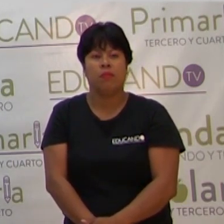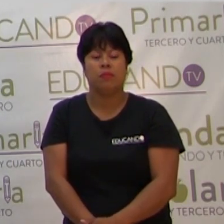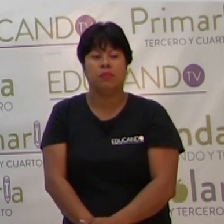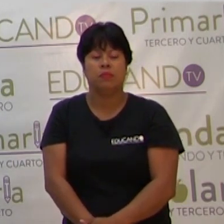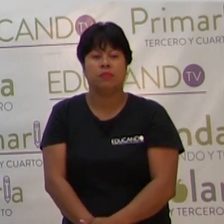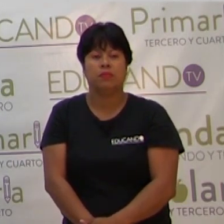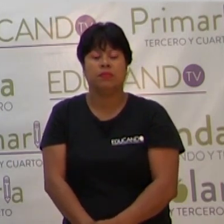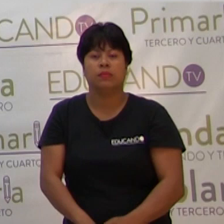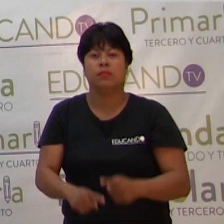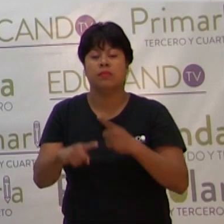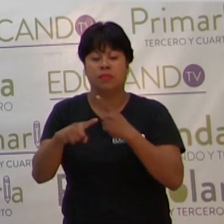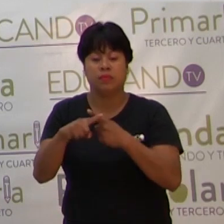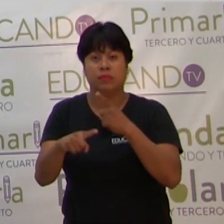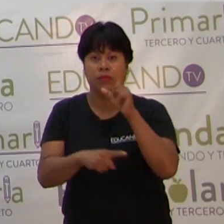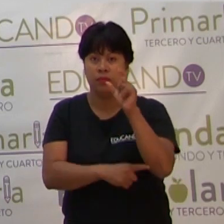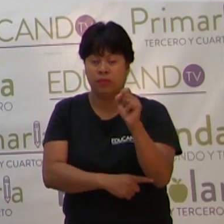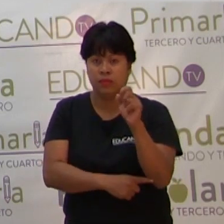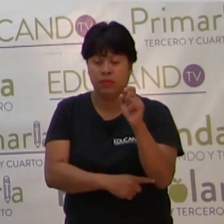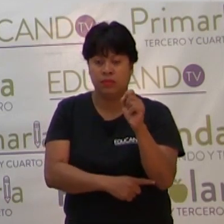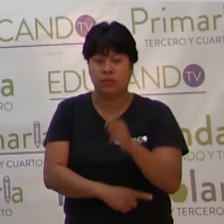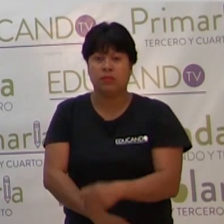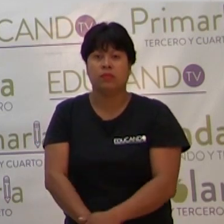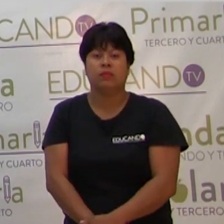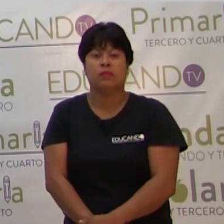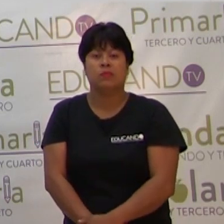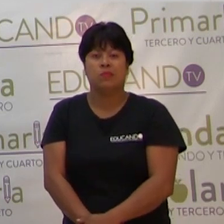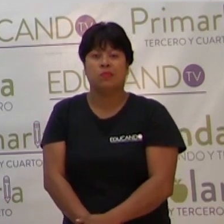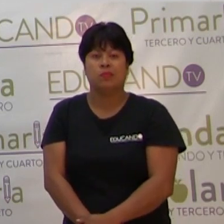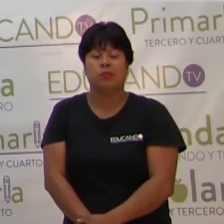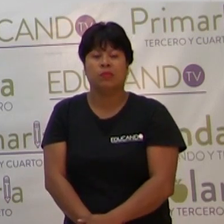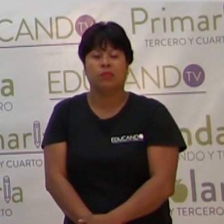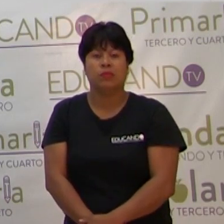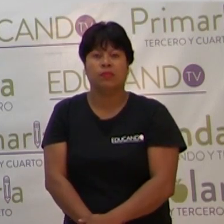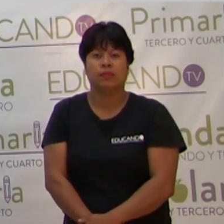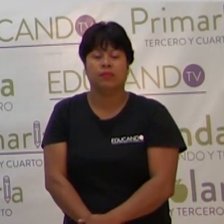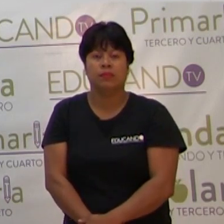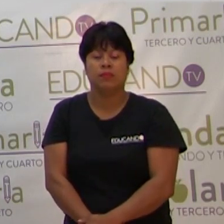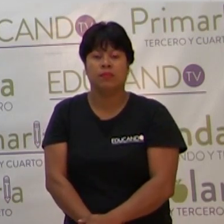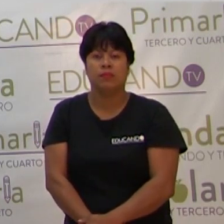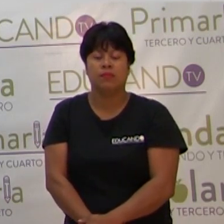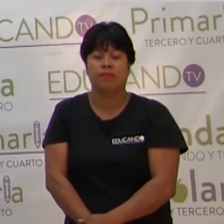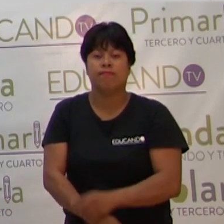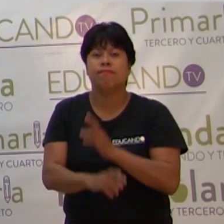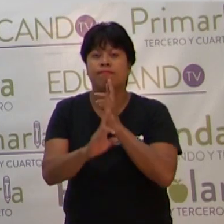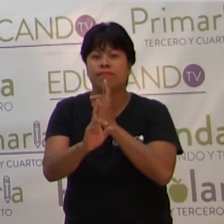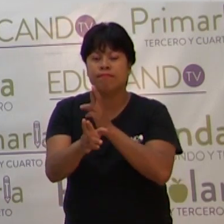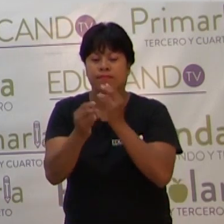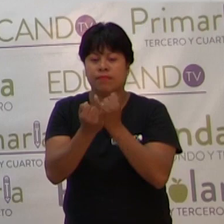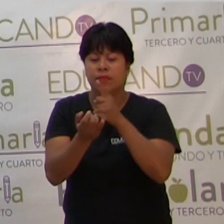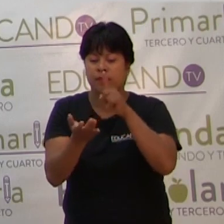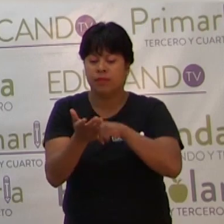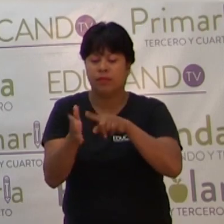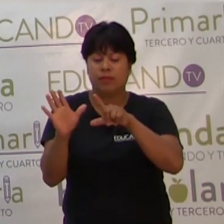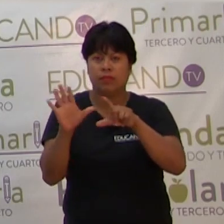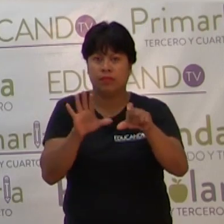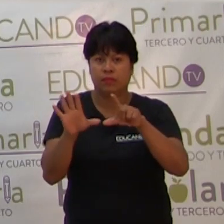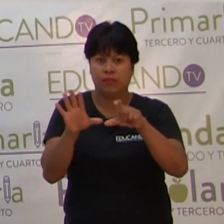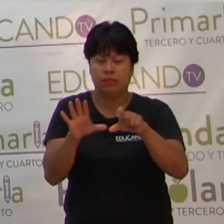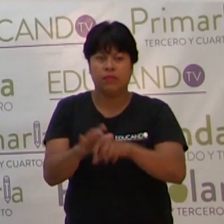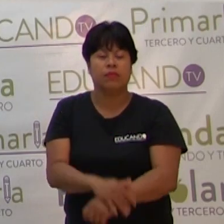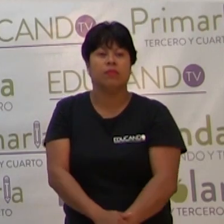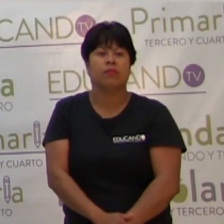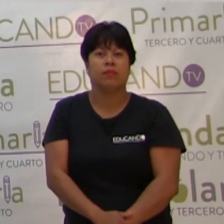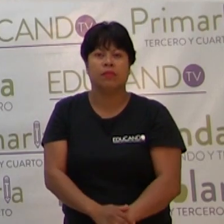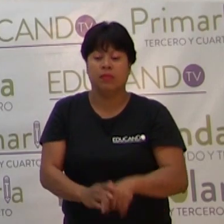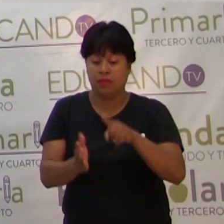85. Multiplícalo por 20. 85 por 20. Es igual a 1700.